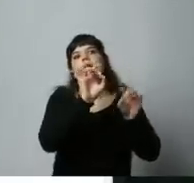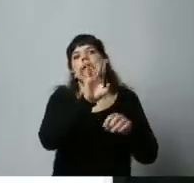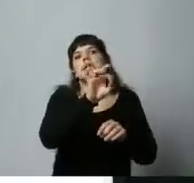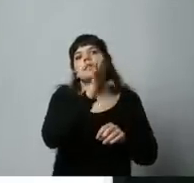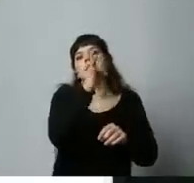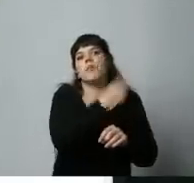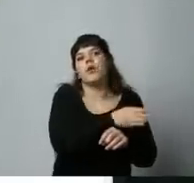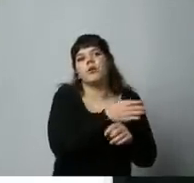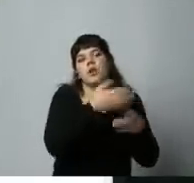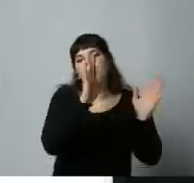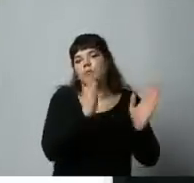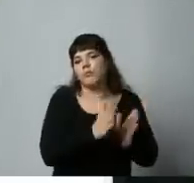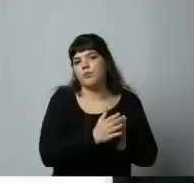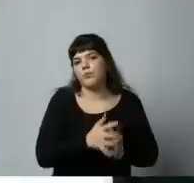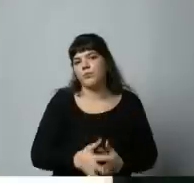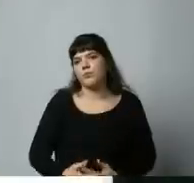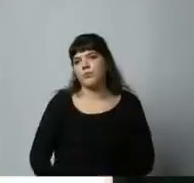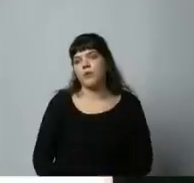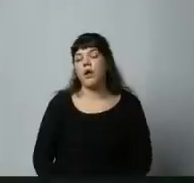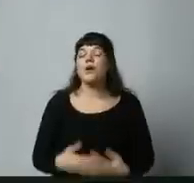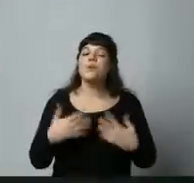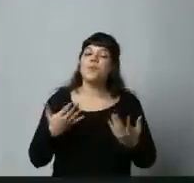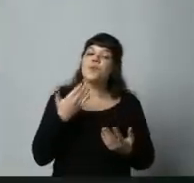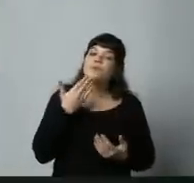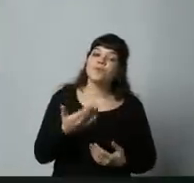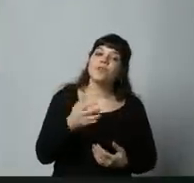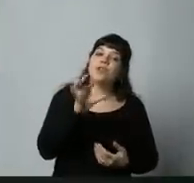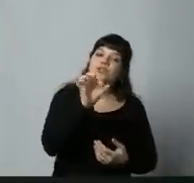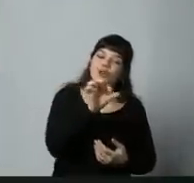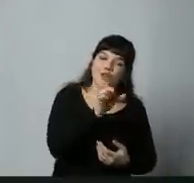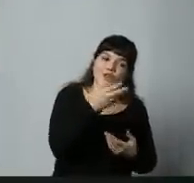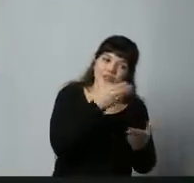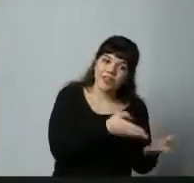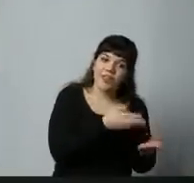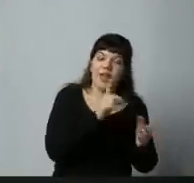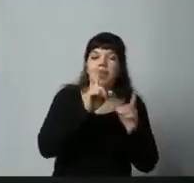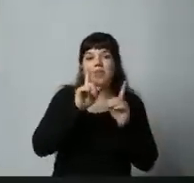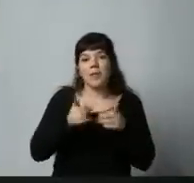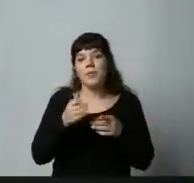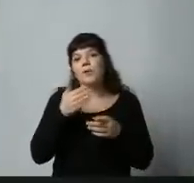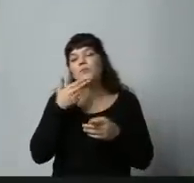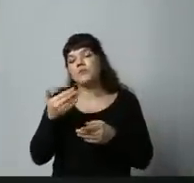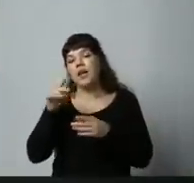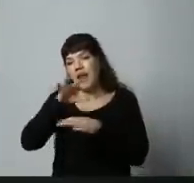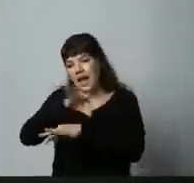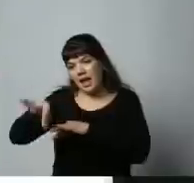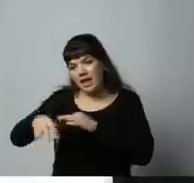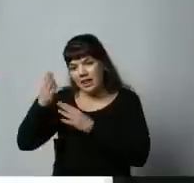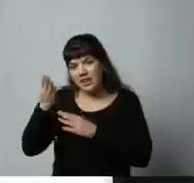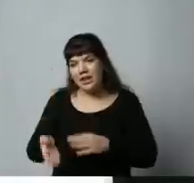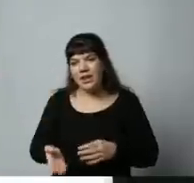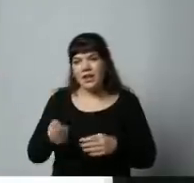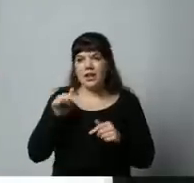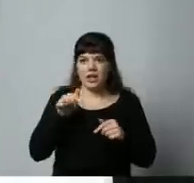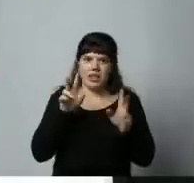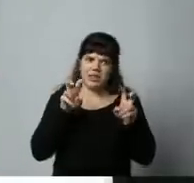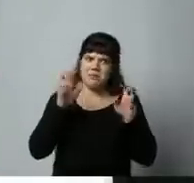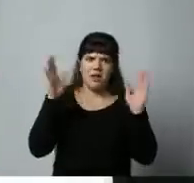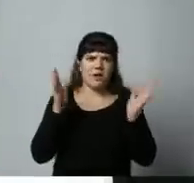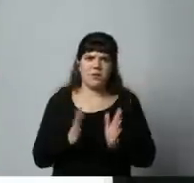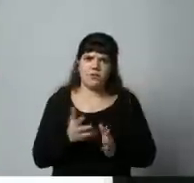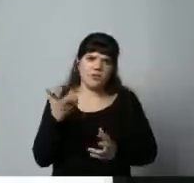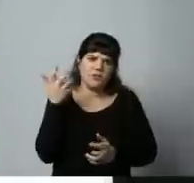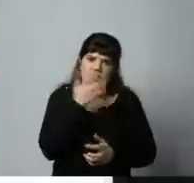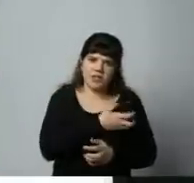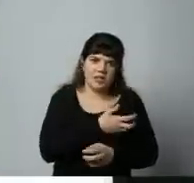ajuste que el gobierno nacional decretó Muchas gracias Sofía pinto Muchas gracias arquitecta Silvana pisano la verdad que lo del ajuste tremendo